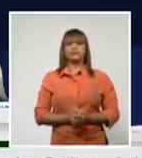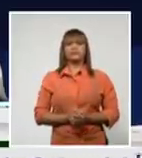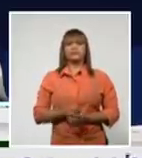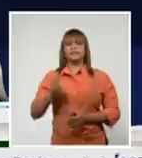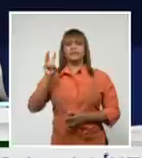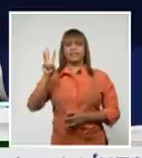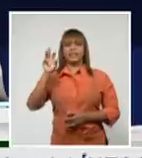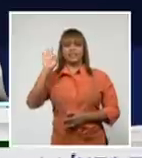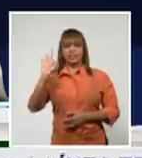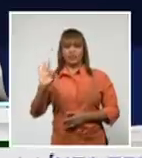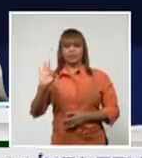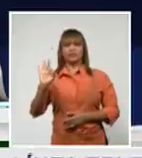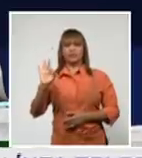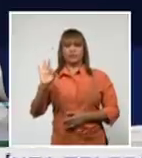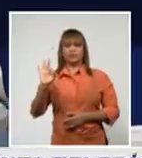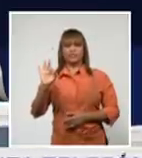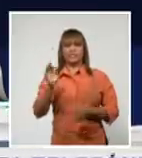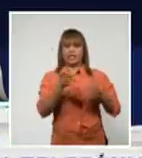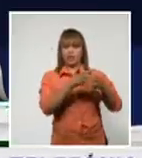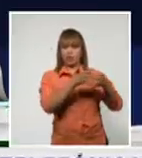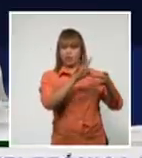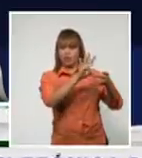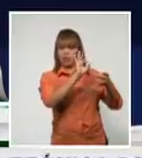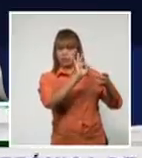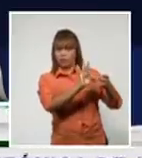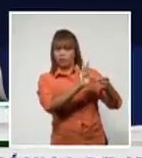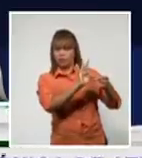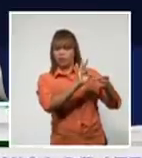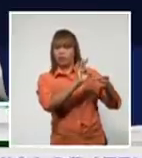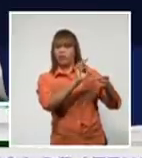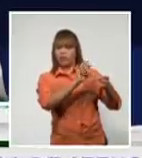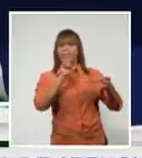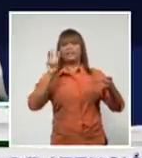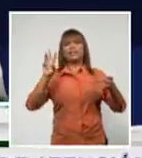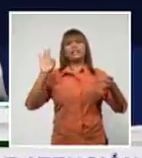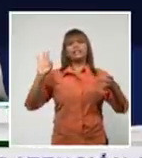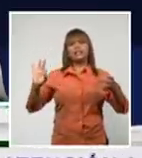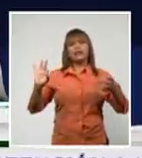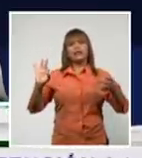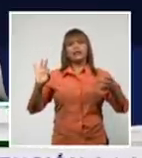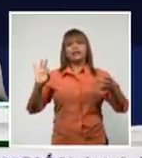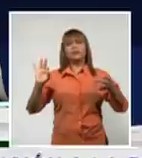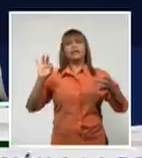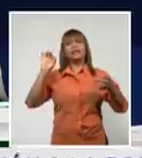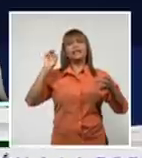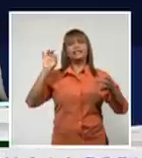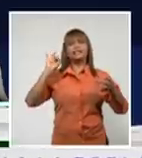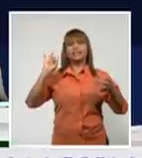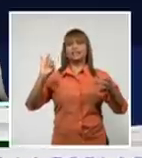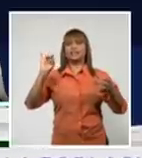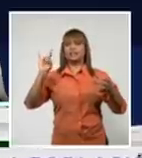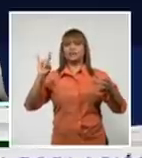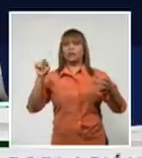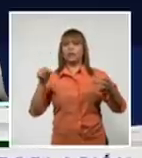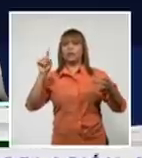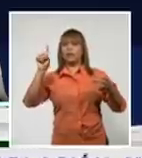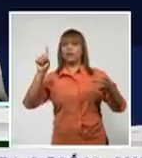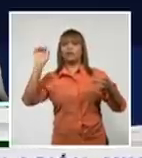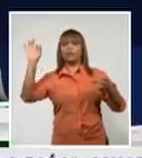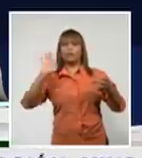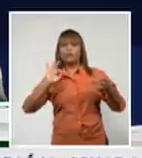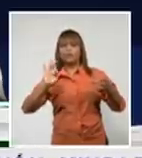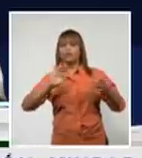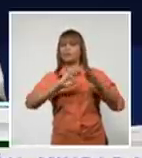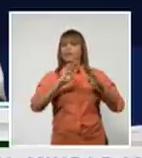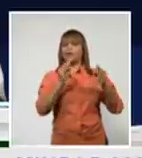38 de los 48 casos confirmados ayer, el 79,1%